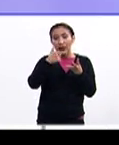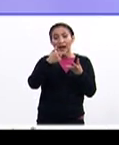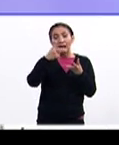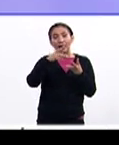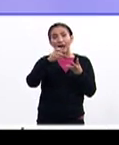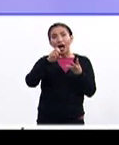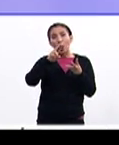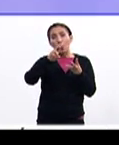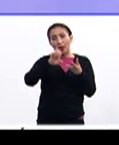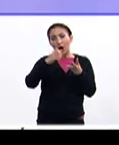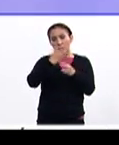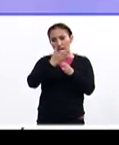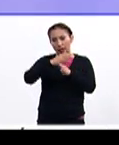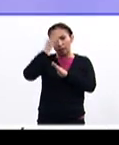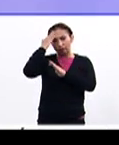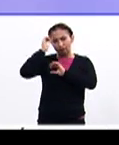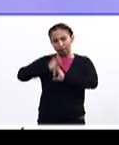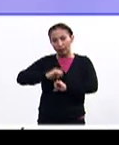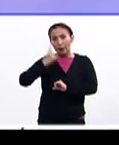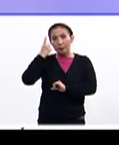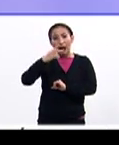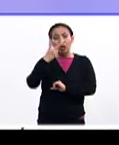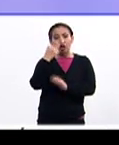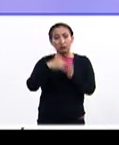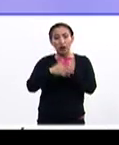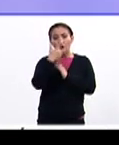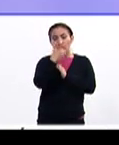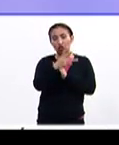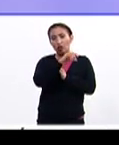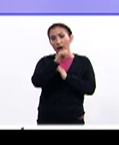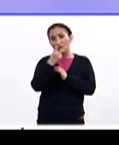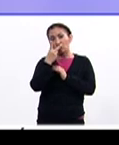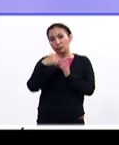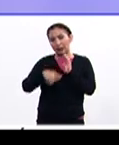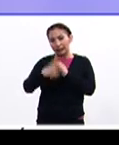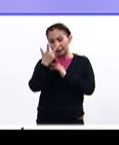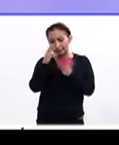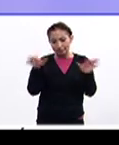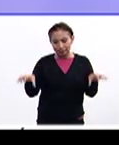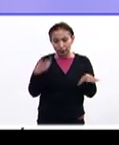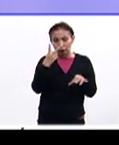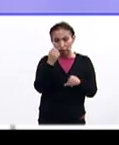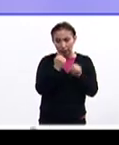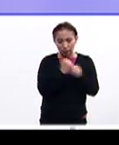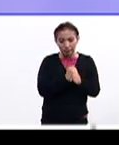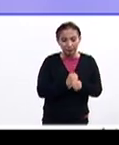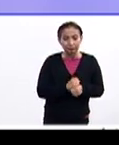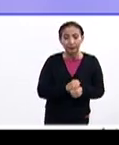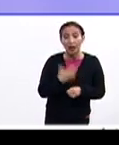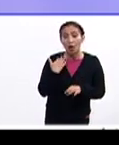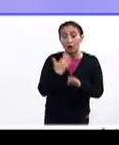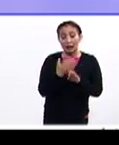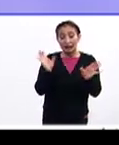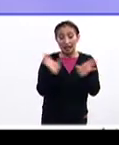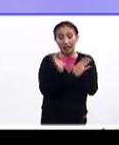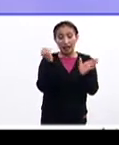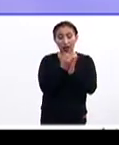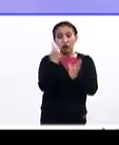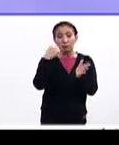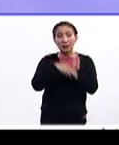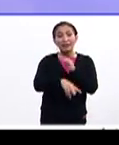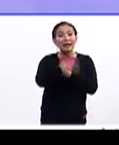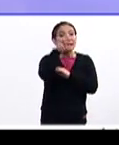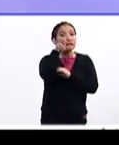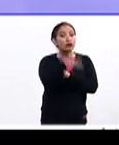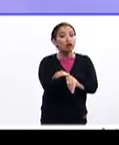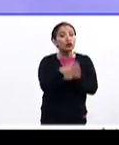Graue, nuestro actual rector, que fue para 2008 y 2013. En este momento, la acreditación 2018 se